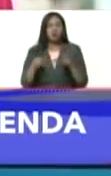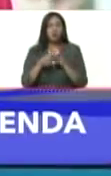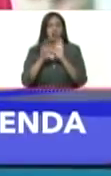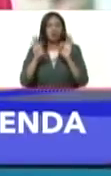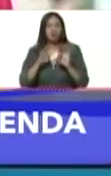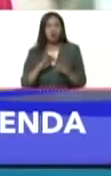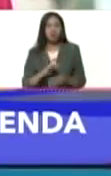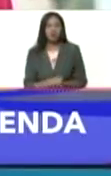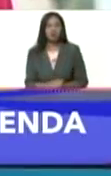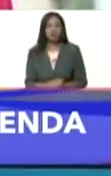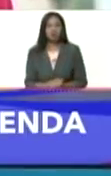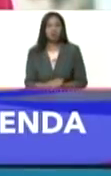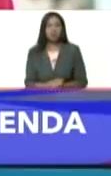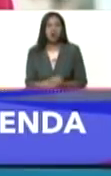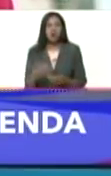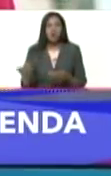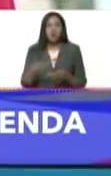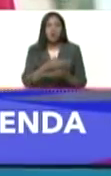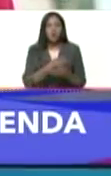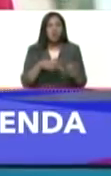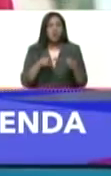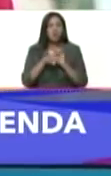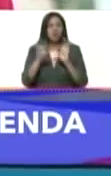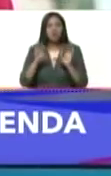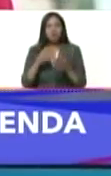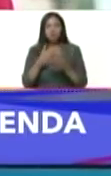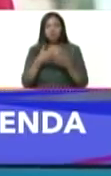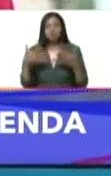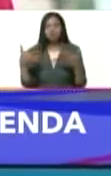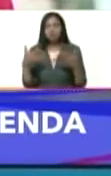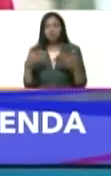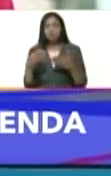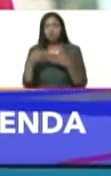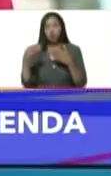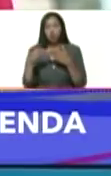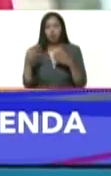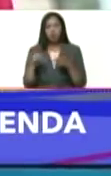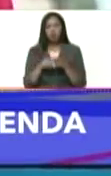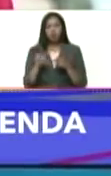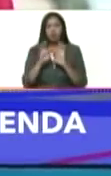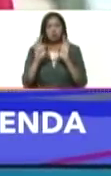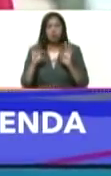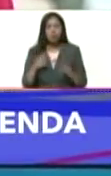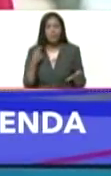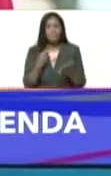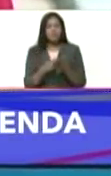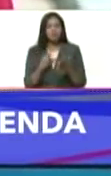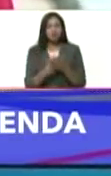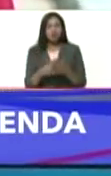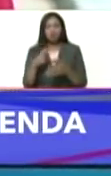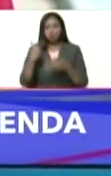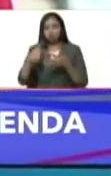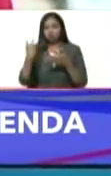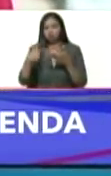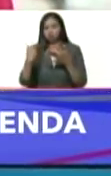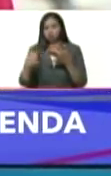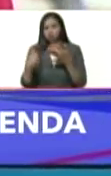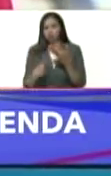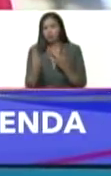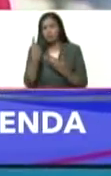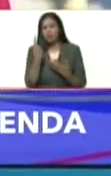en inversión de recursos, miles de millones de dólares, en inversión de cabillas,